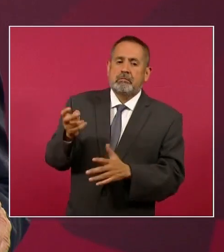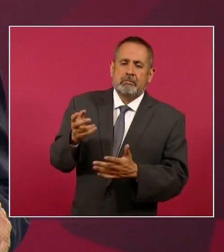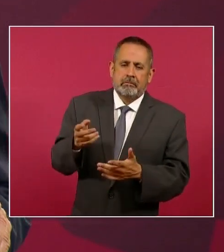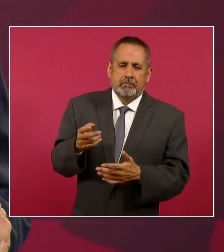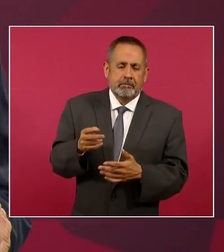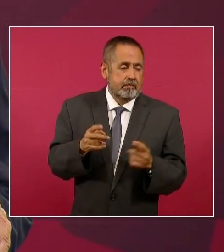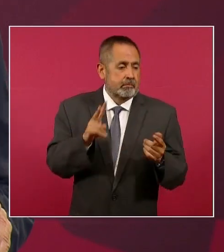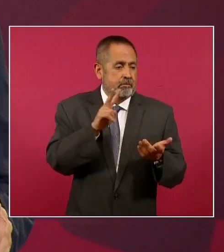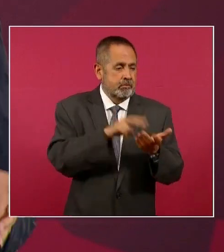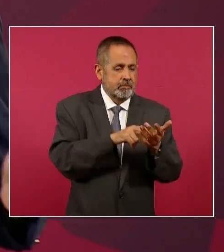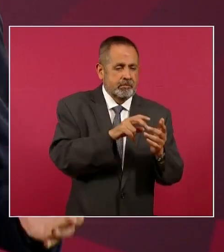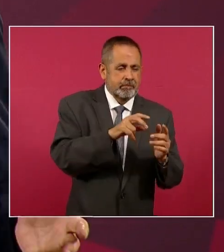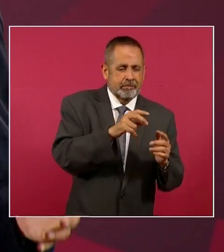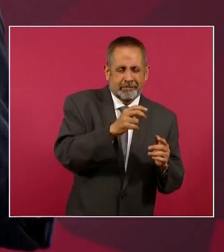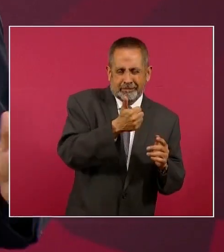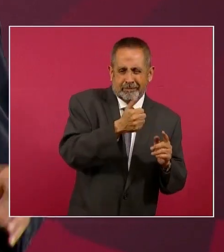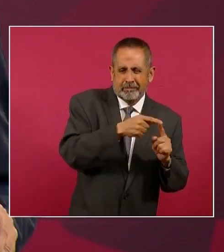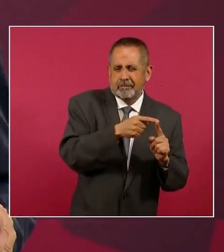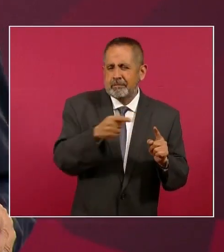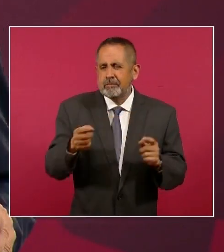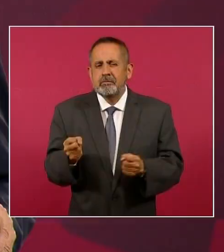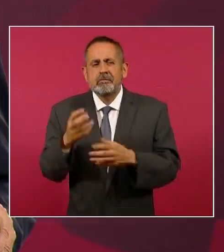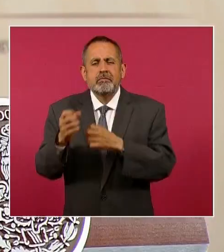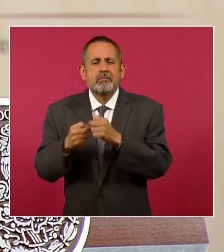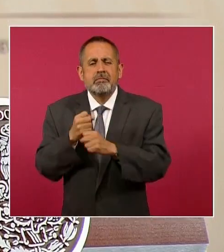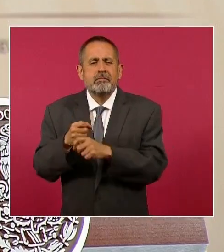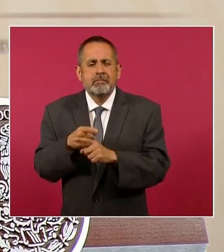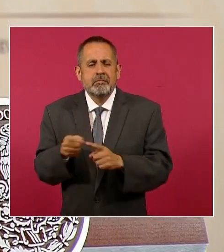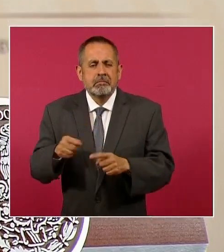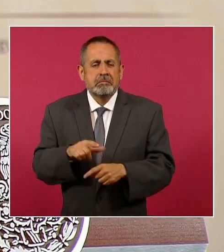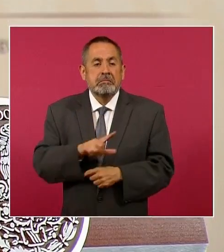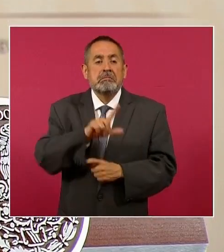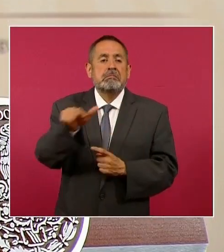23, y si fue en el 2006, ¿cuántos años lleva?